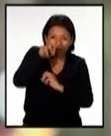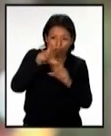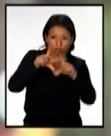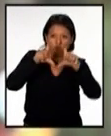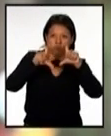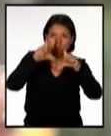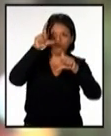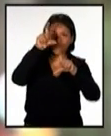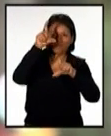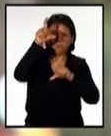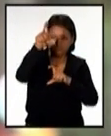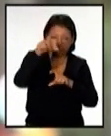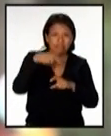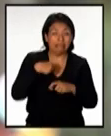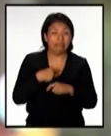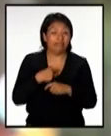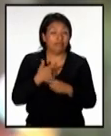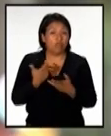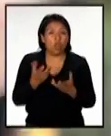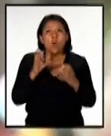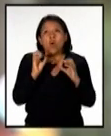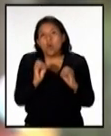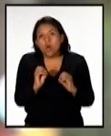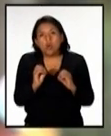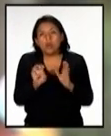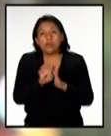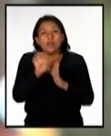con escalones muy altos o